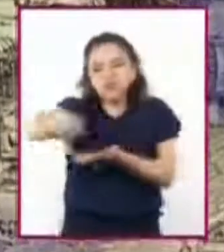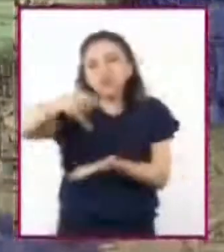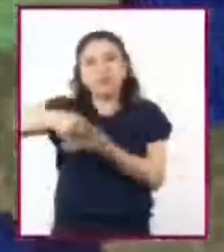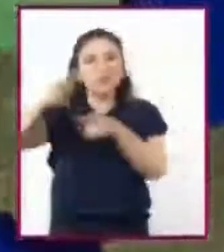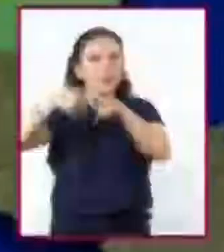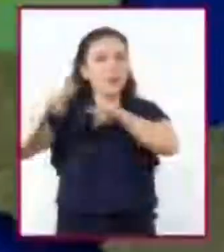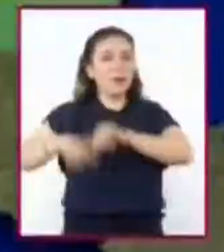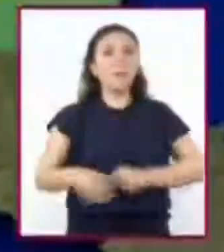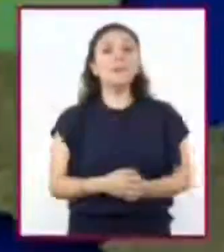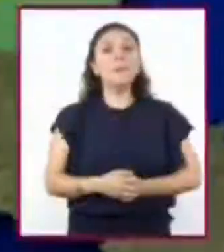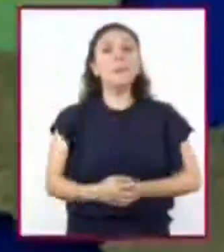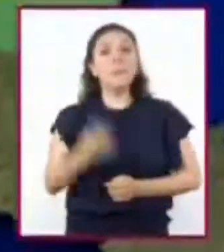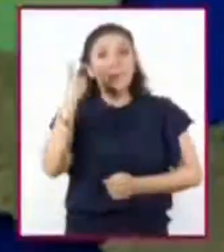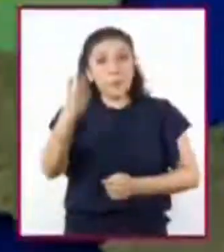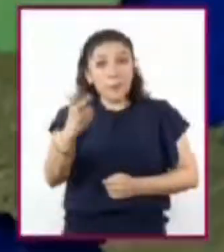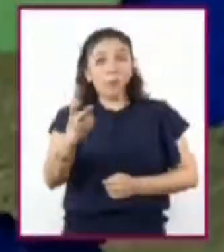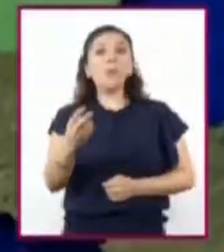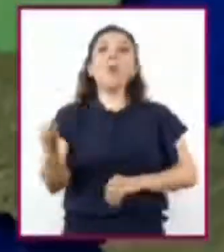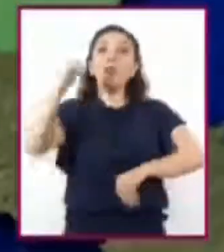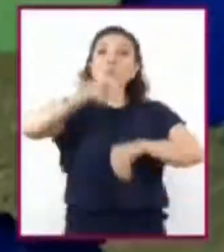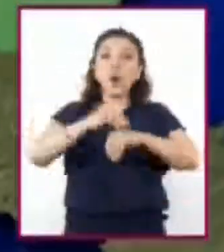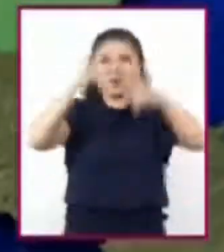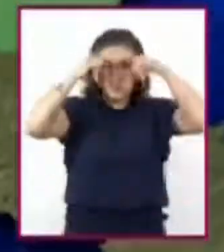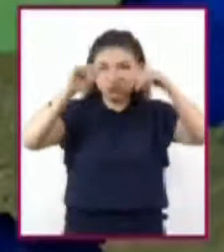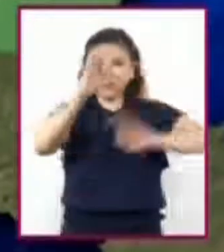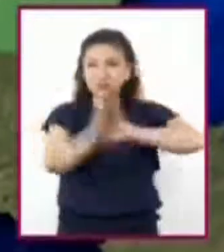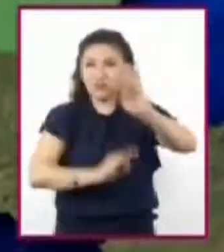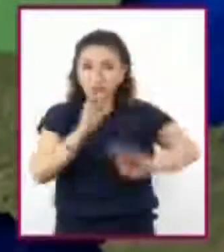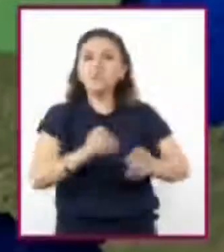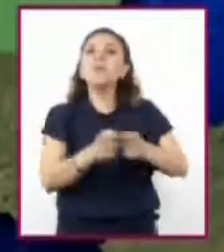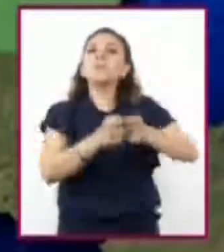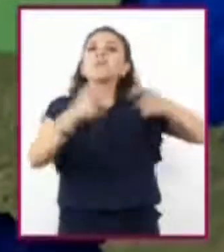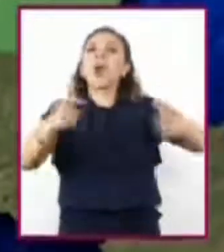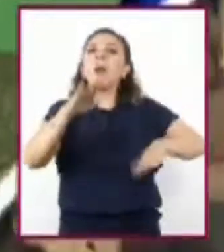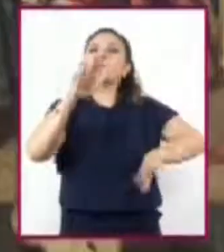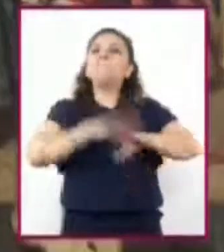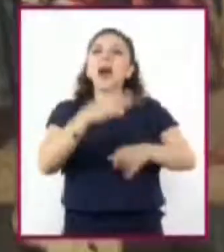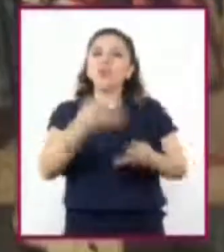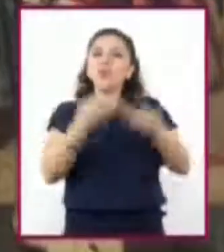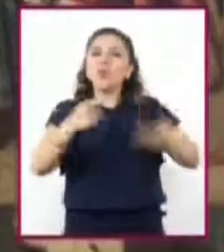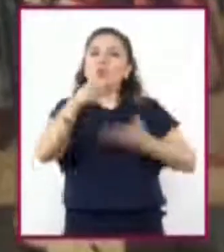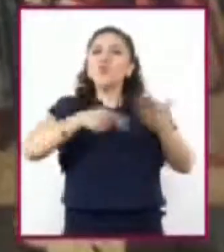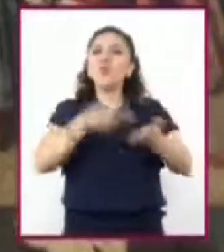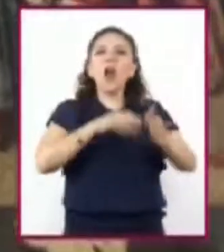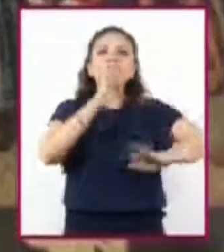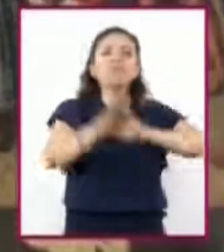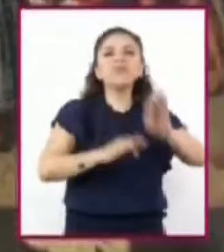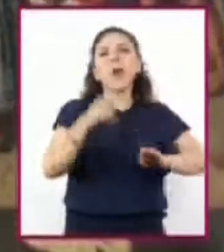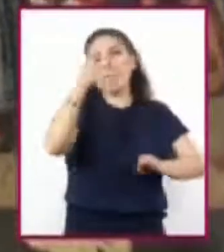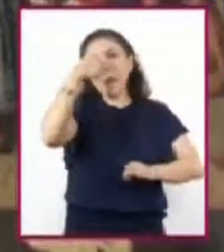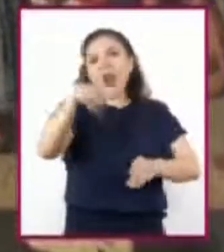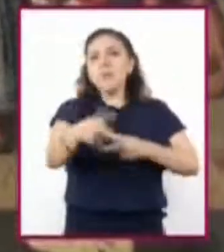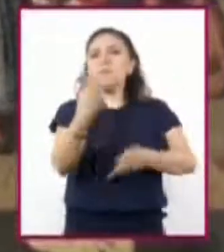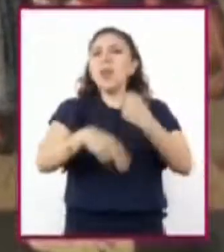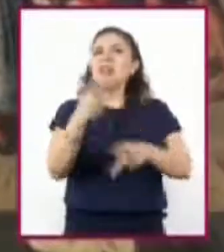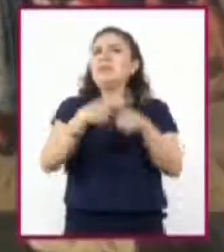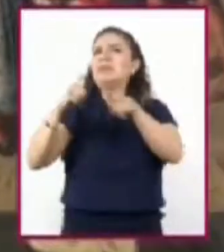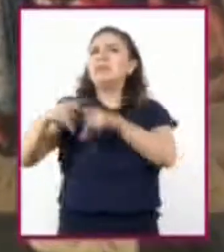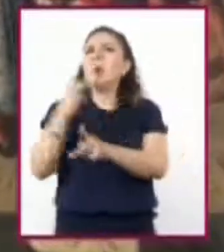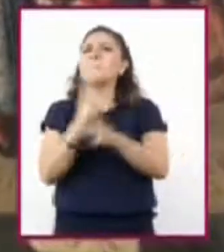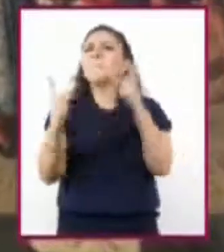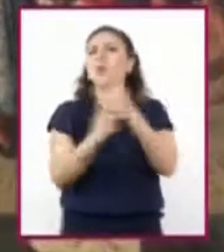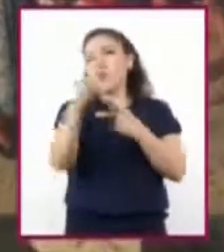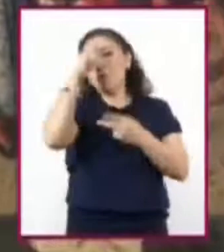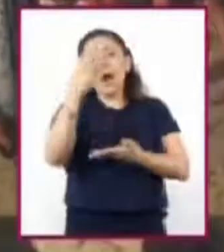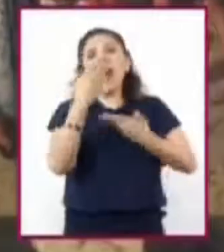minería. Junto con las estancias ganaderas, crecieron los centros agrícolas, que abastecían diversos productos a los